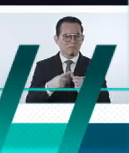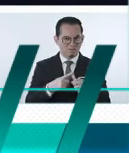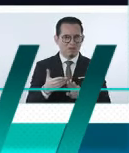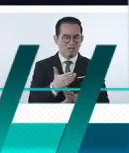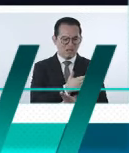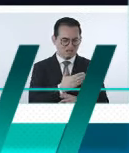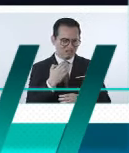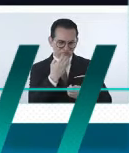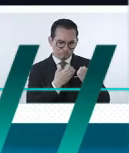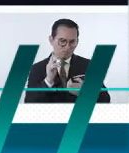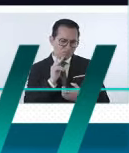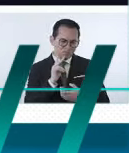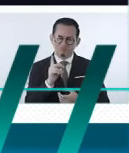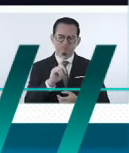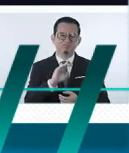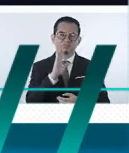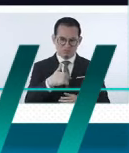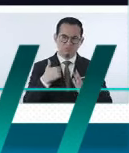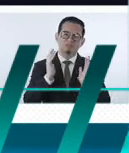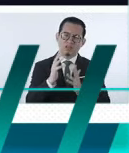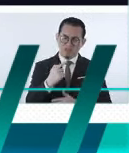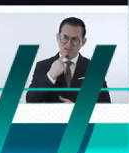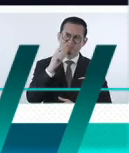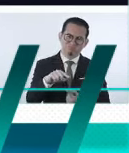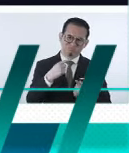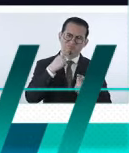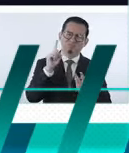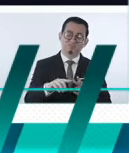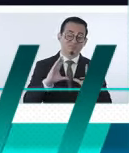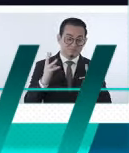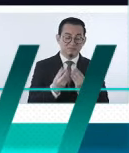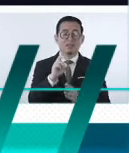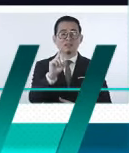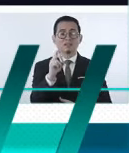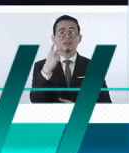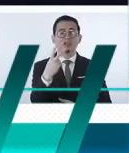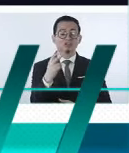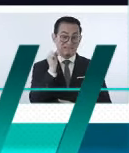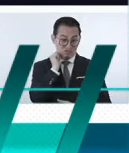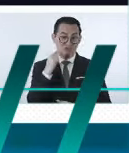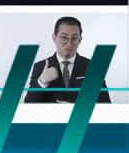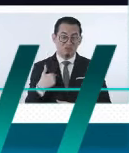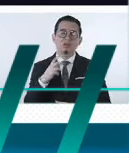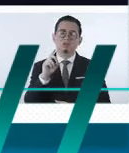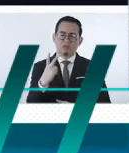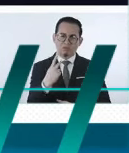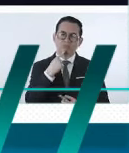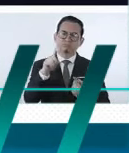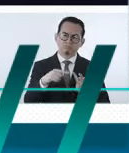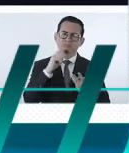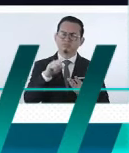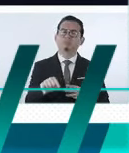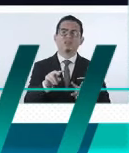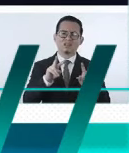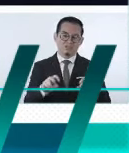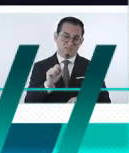del delincuente Peña, el corredor transísmico y lo que llamaban en el sexenio del delincuente Peña los polos